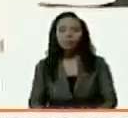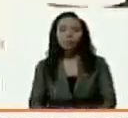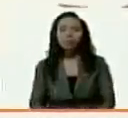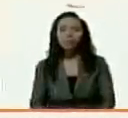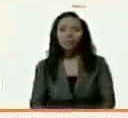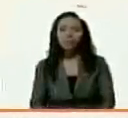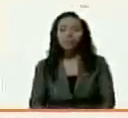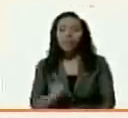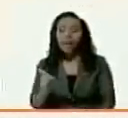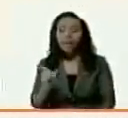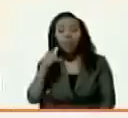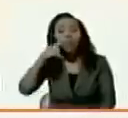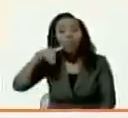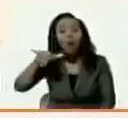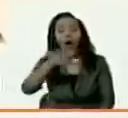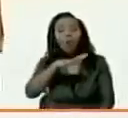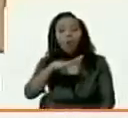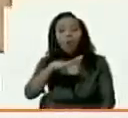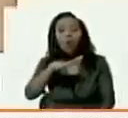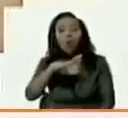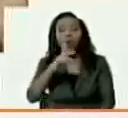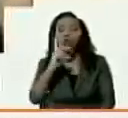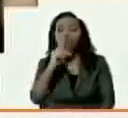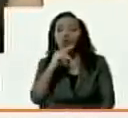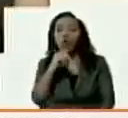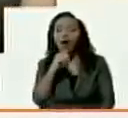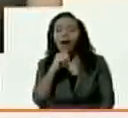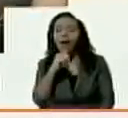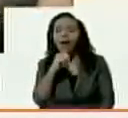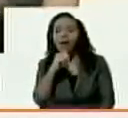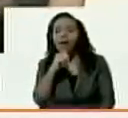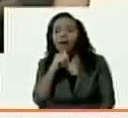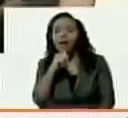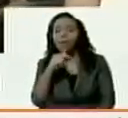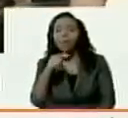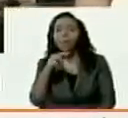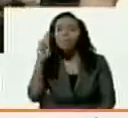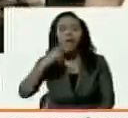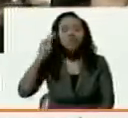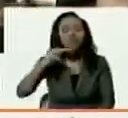Estos pueblos ya no merecen más nunca una traición.